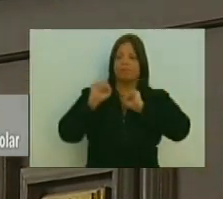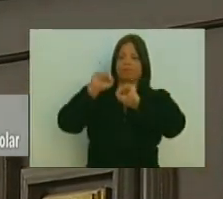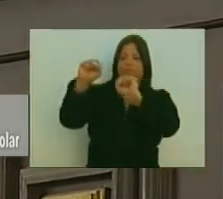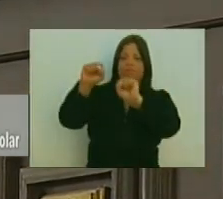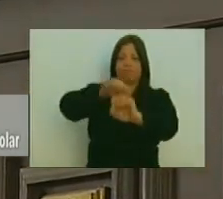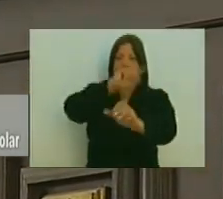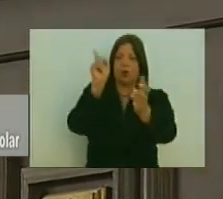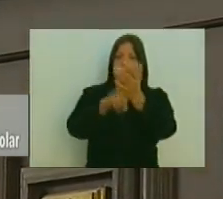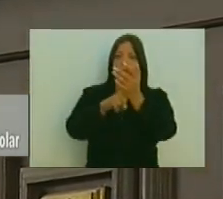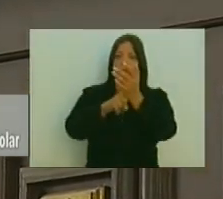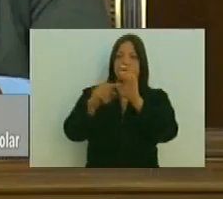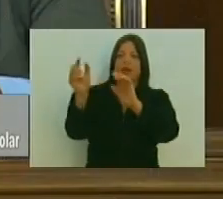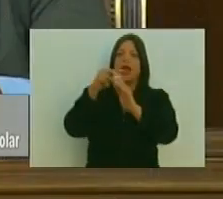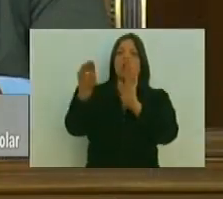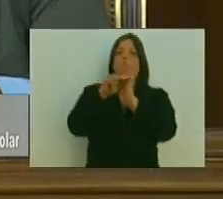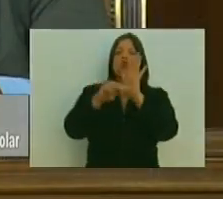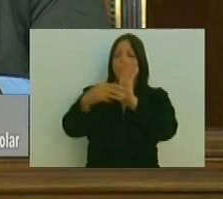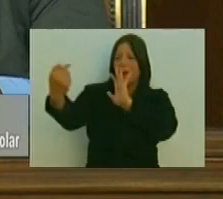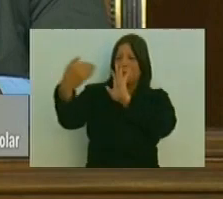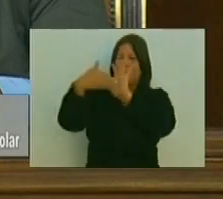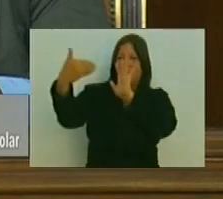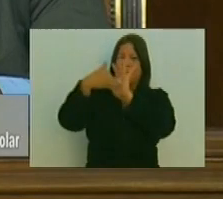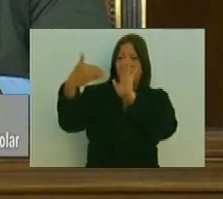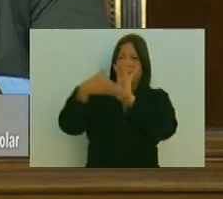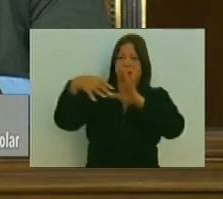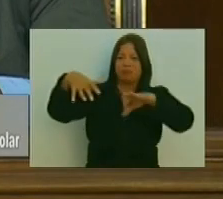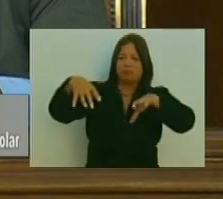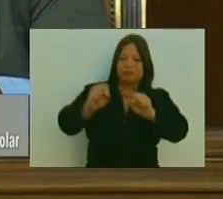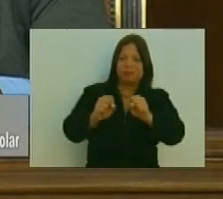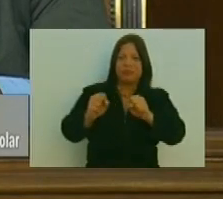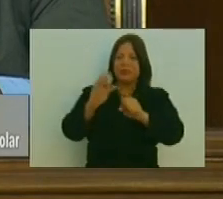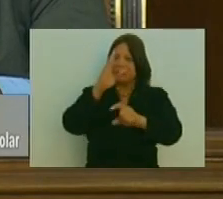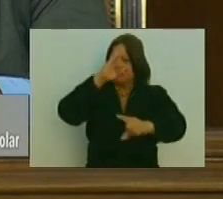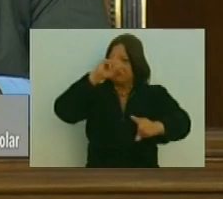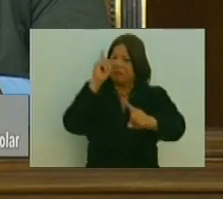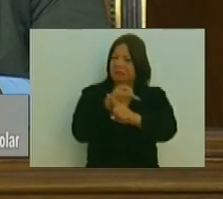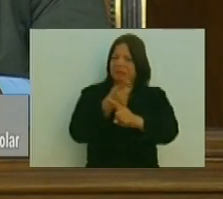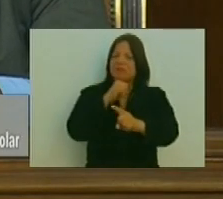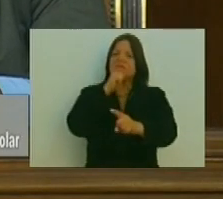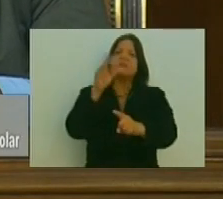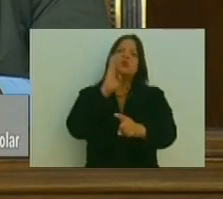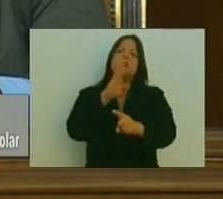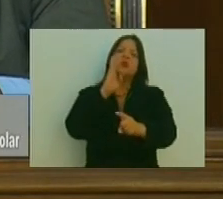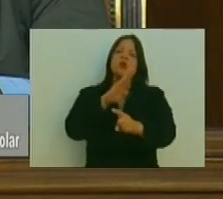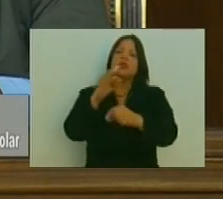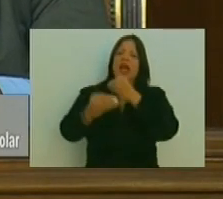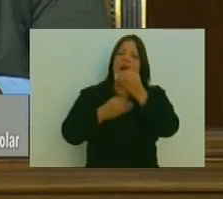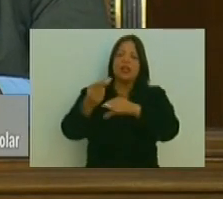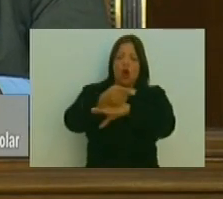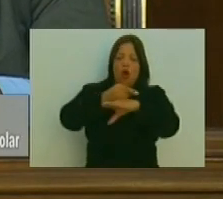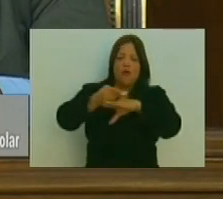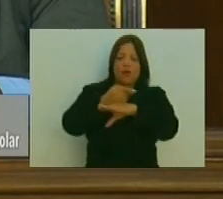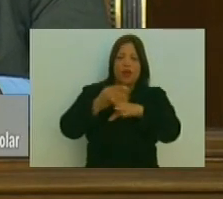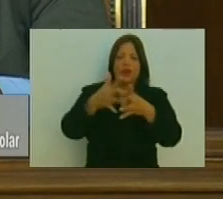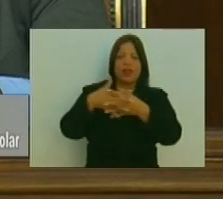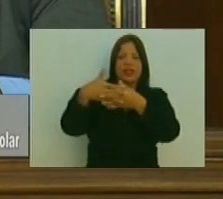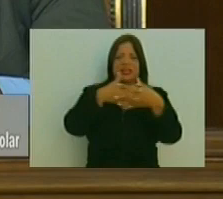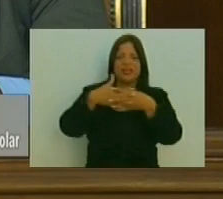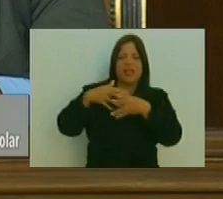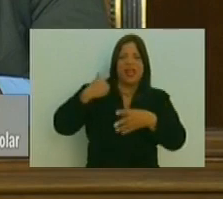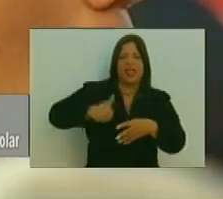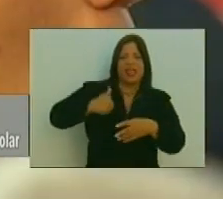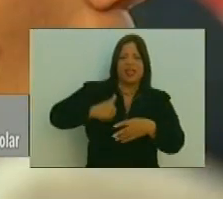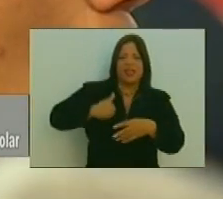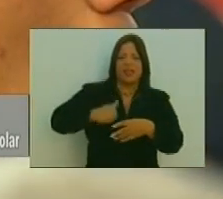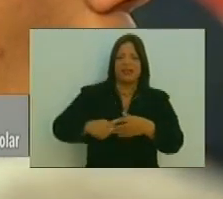manera categórica las nuevas sanciones injerencistas unilaterales e ilícitas adoptadas por los gobiernos de Canadá y